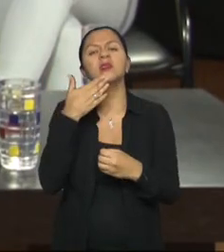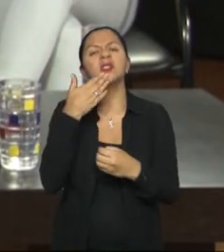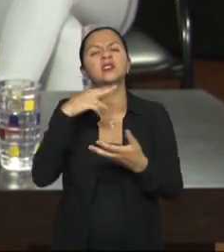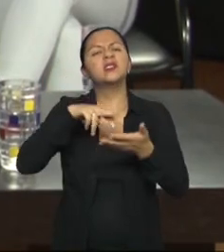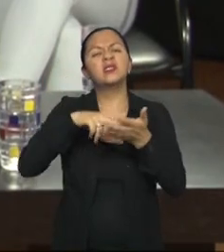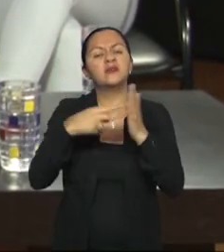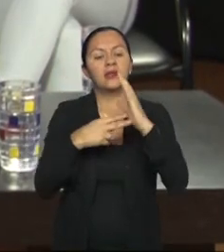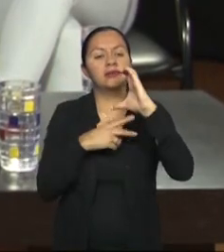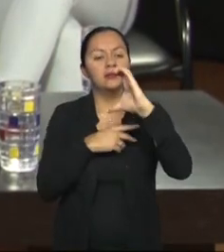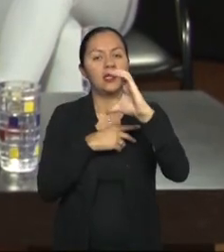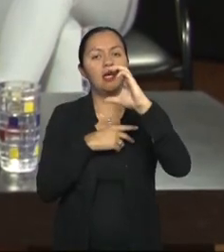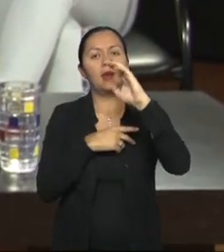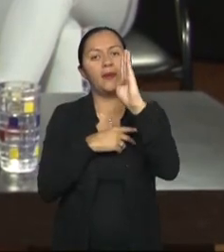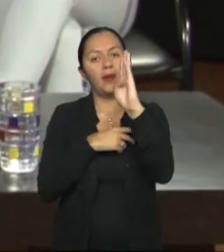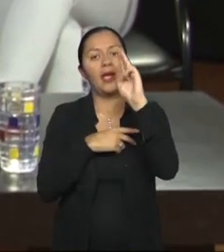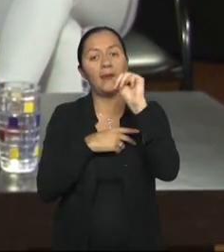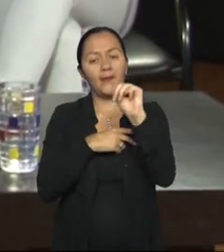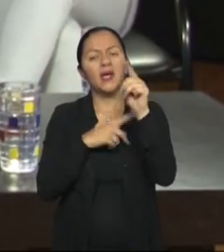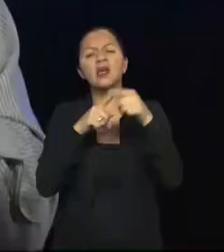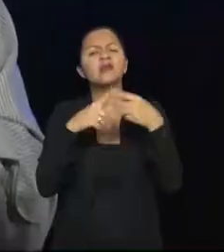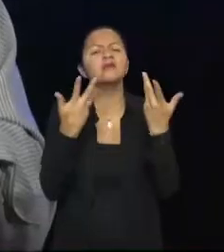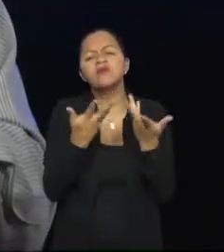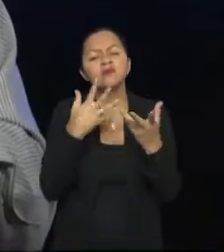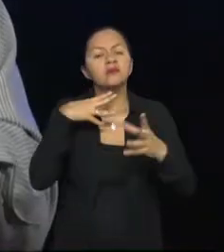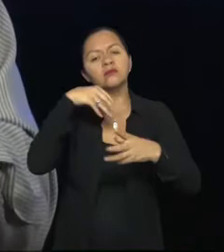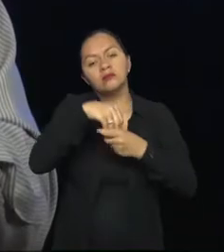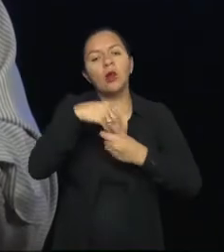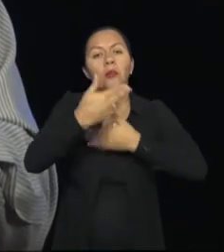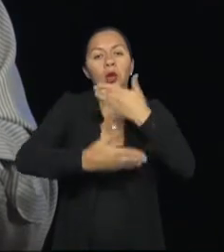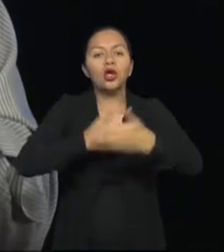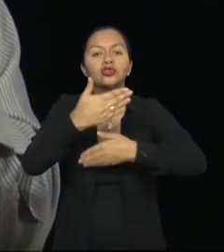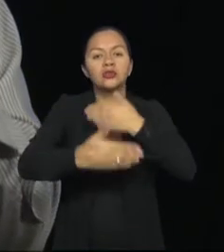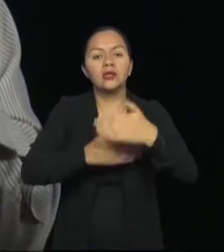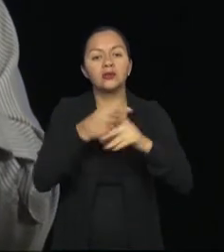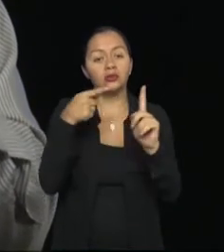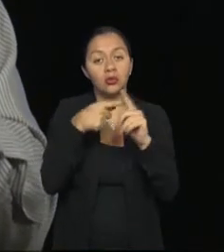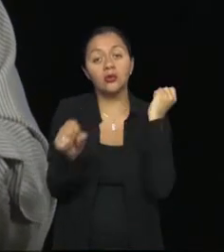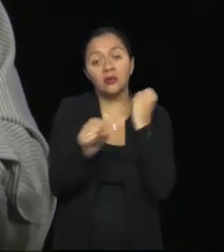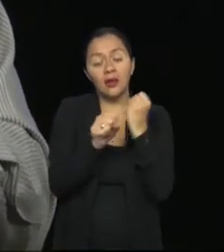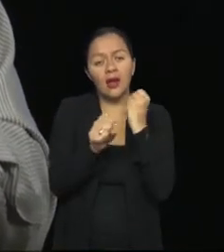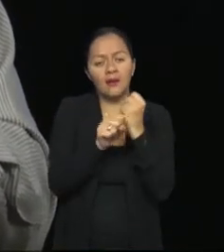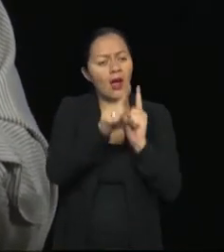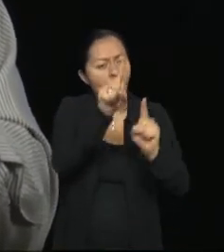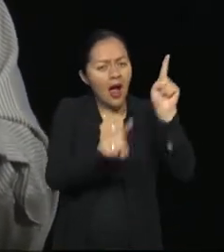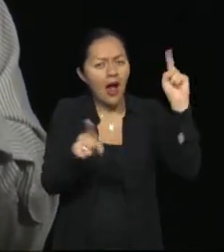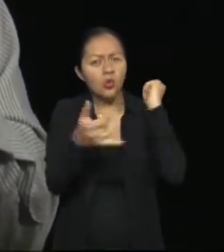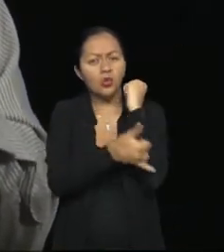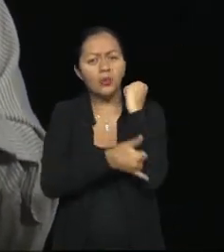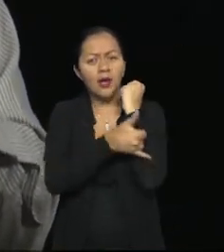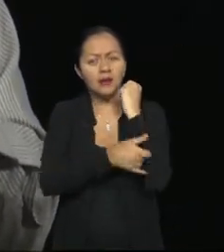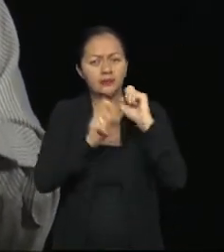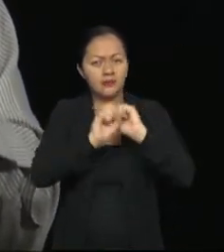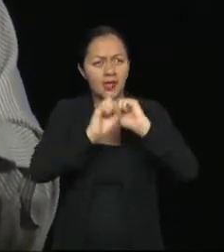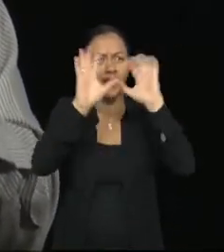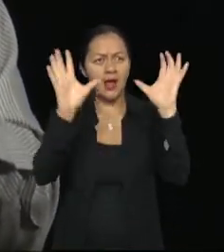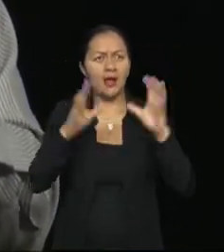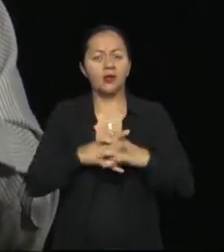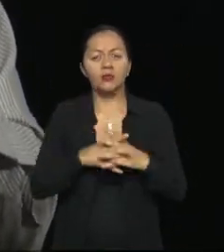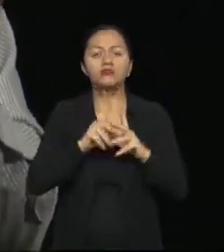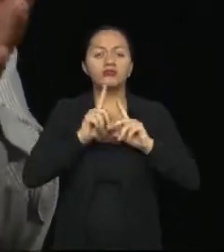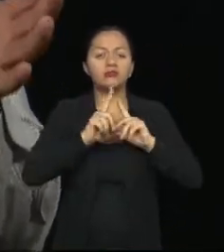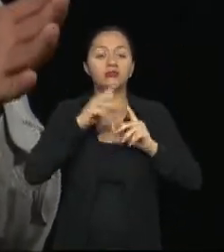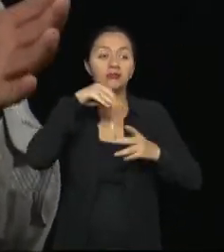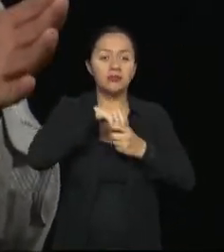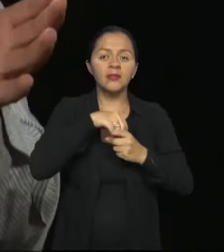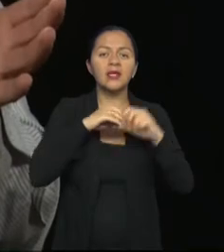CBM, y cómo va impulsando procesos, cómo ha venido trabajando en algunos países. Y si no me equivoco, ¿dónde fue